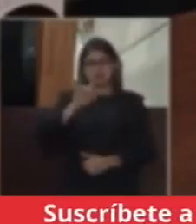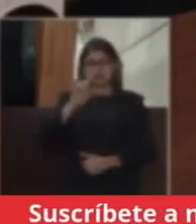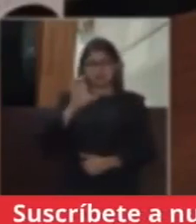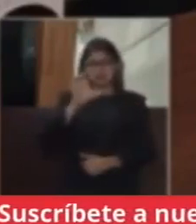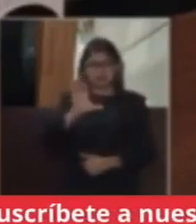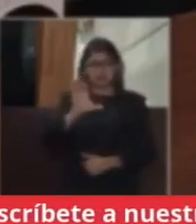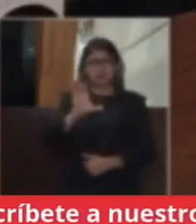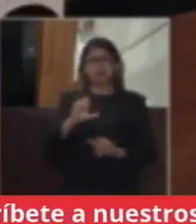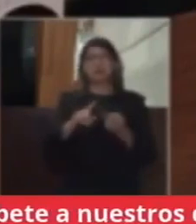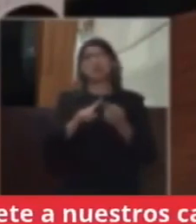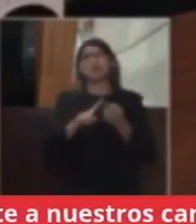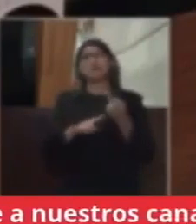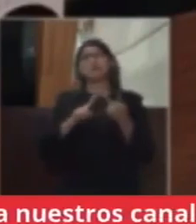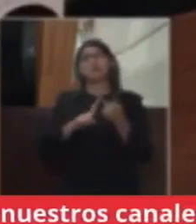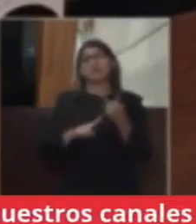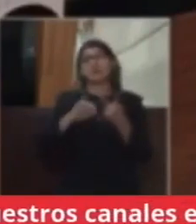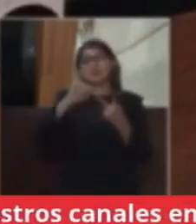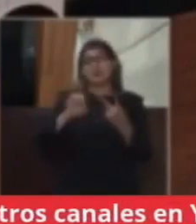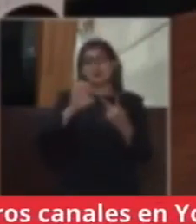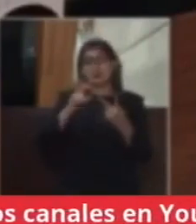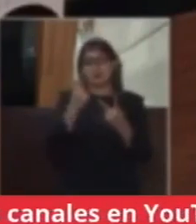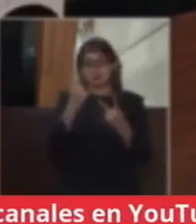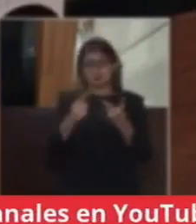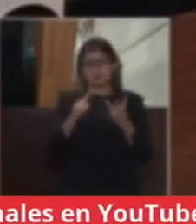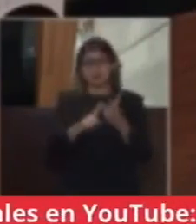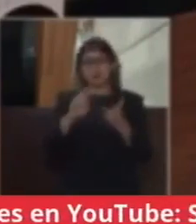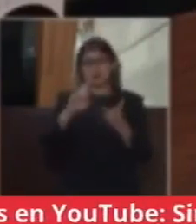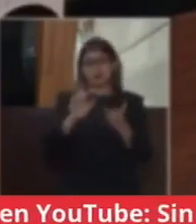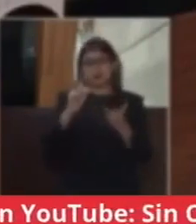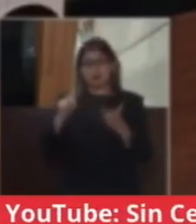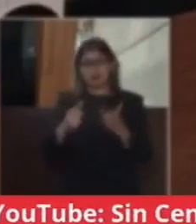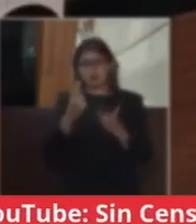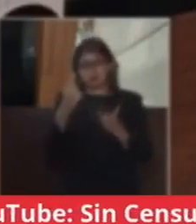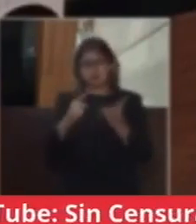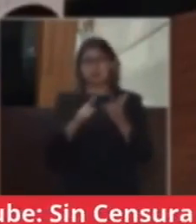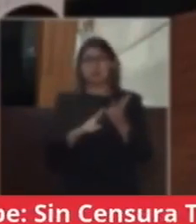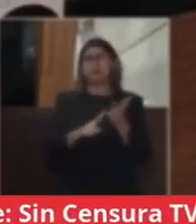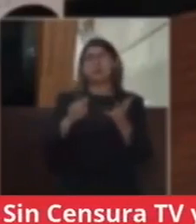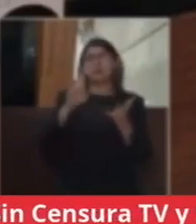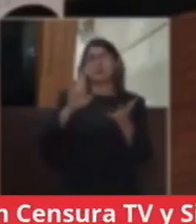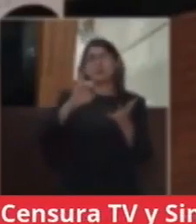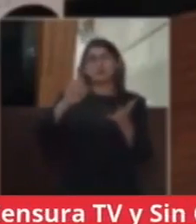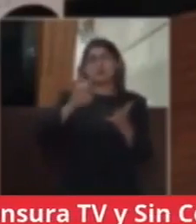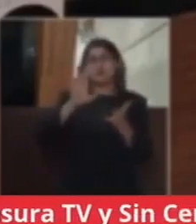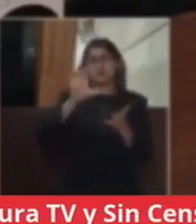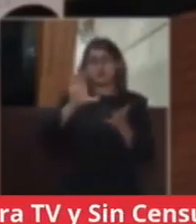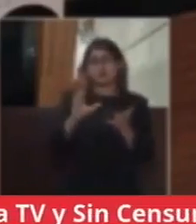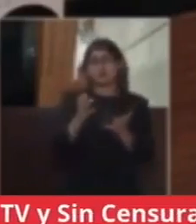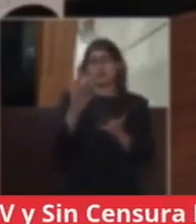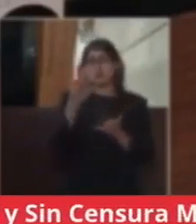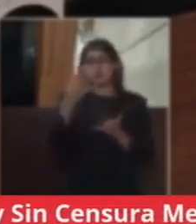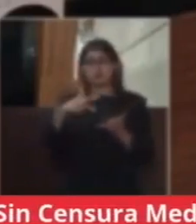estados, a los OPLES y también al Congreso de la Unión, Cámara de Diputados y Senadores, para que después